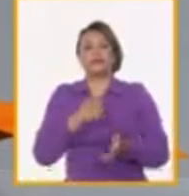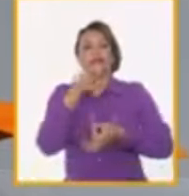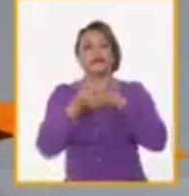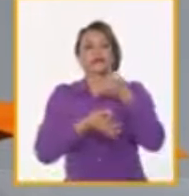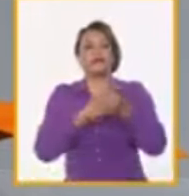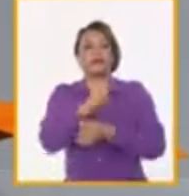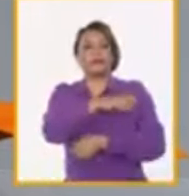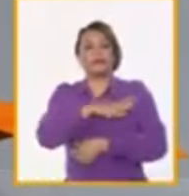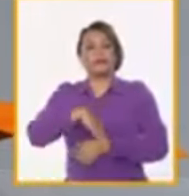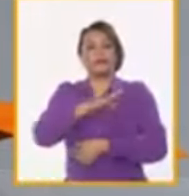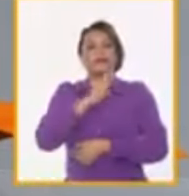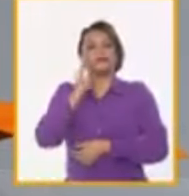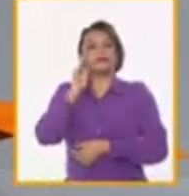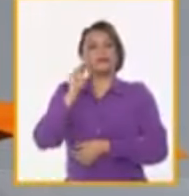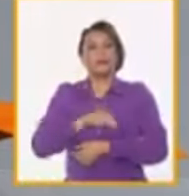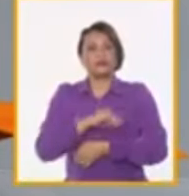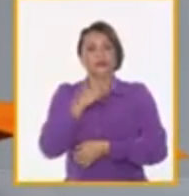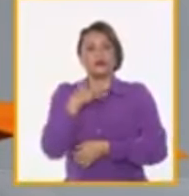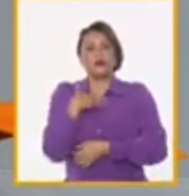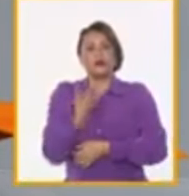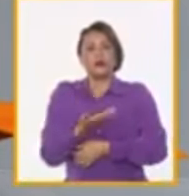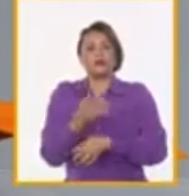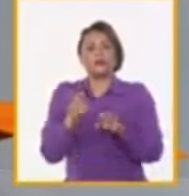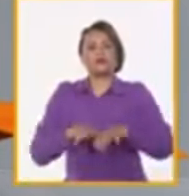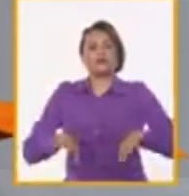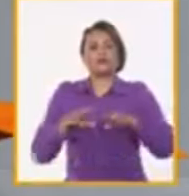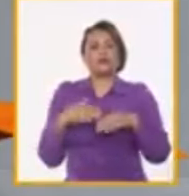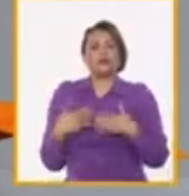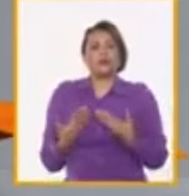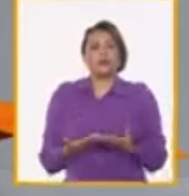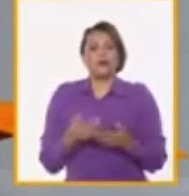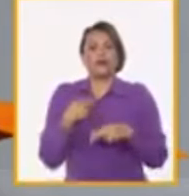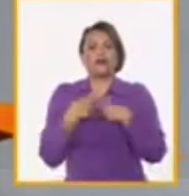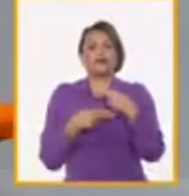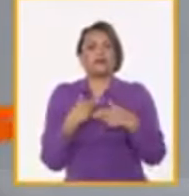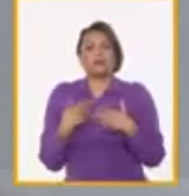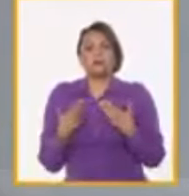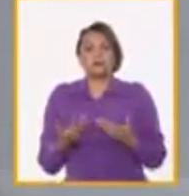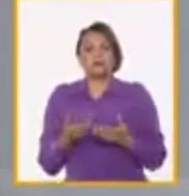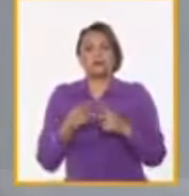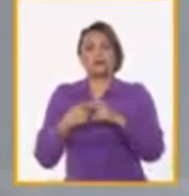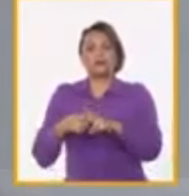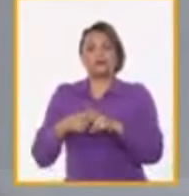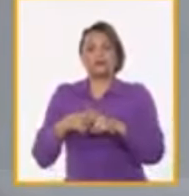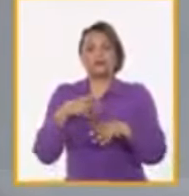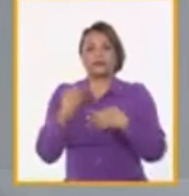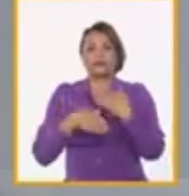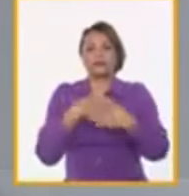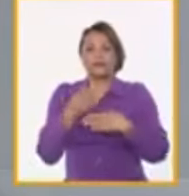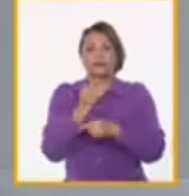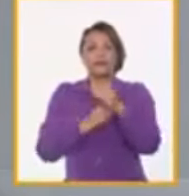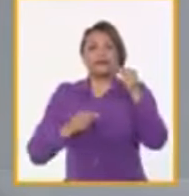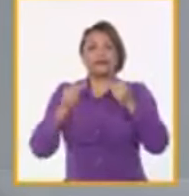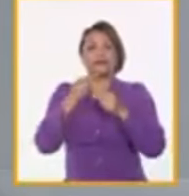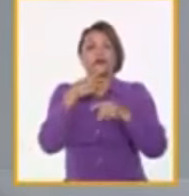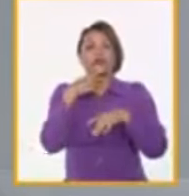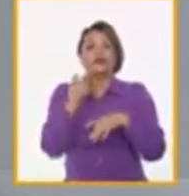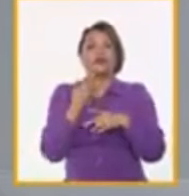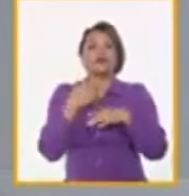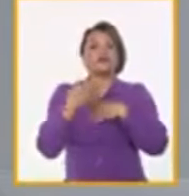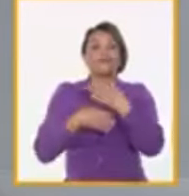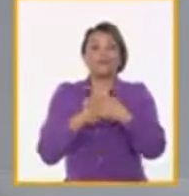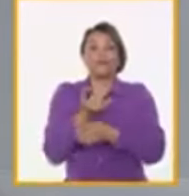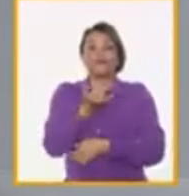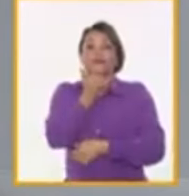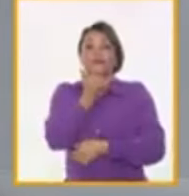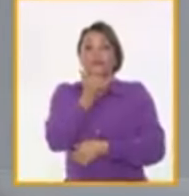la situación que presentamos, qué estamos haciendo para resolver los problemas y cuáles son las principales dificultades que influyen